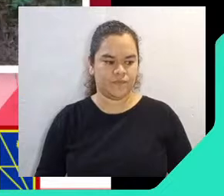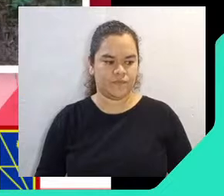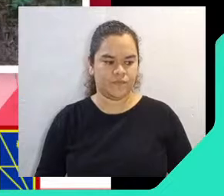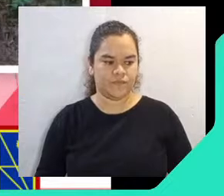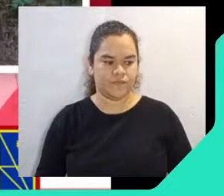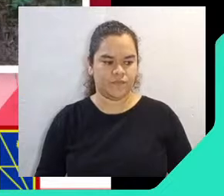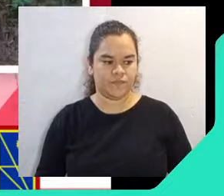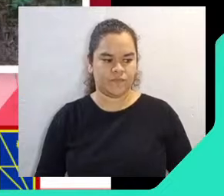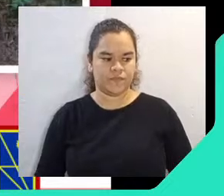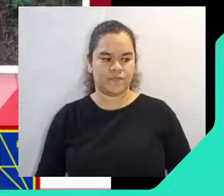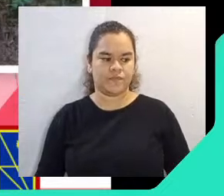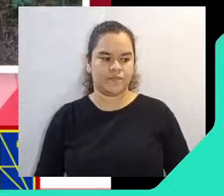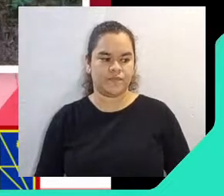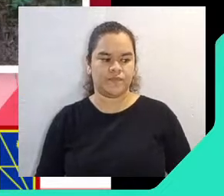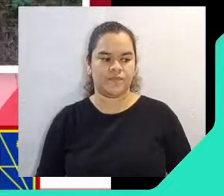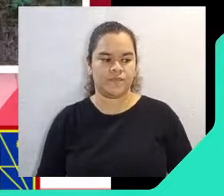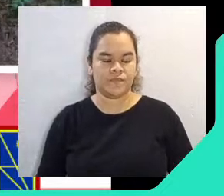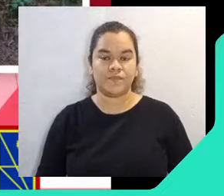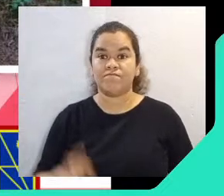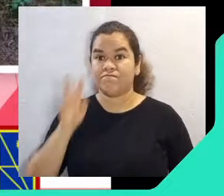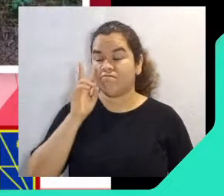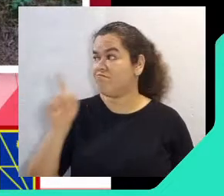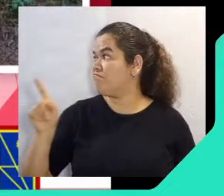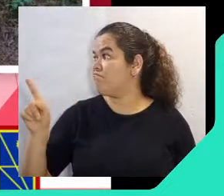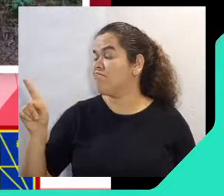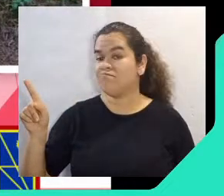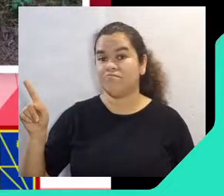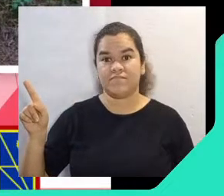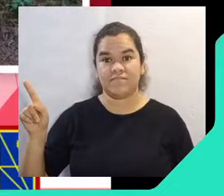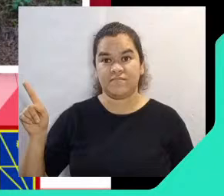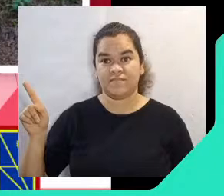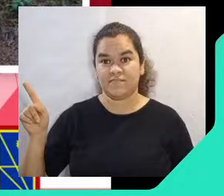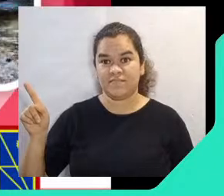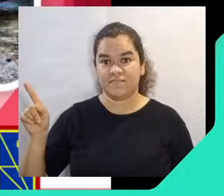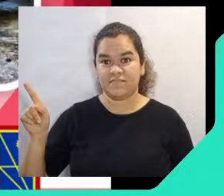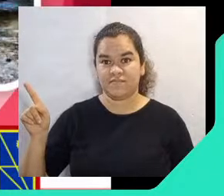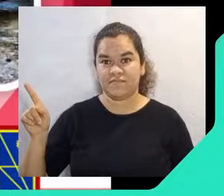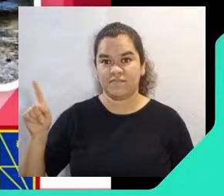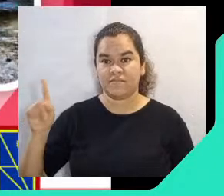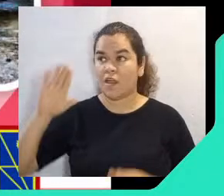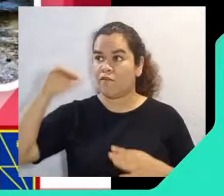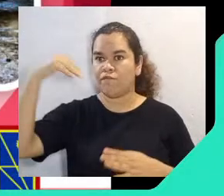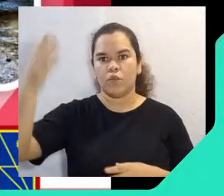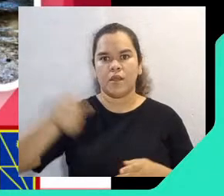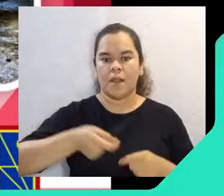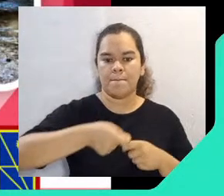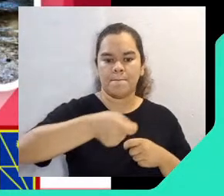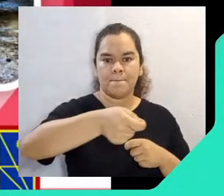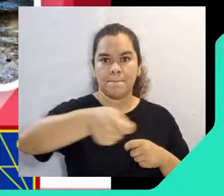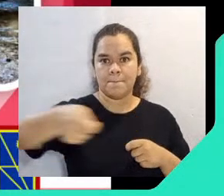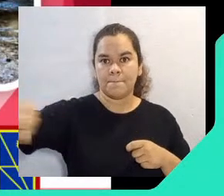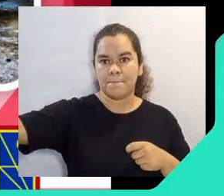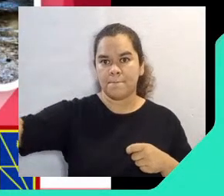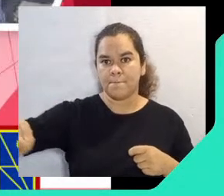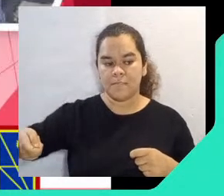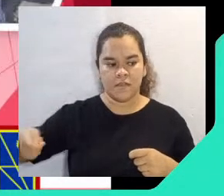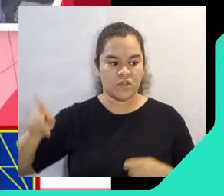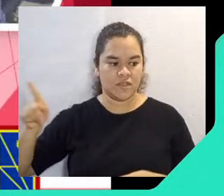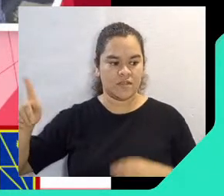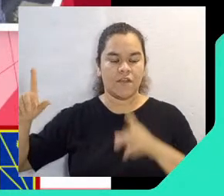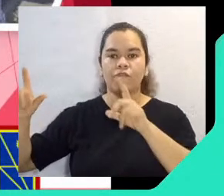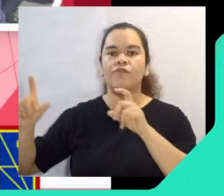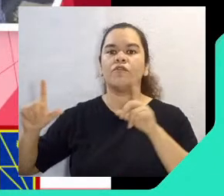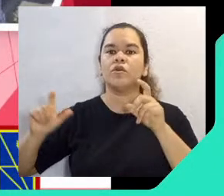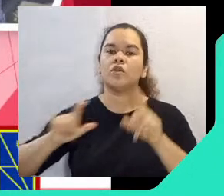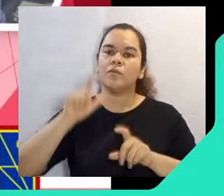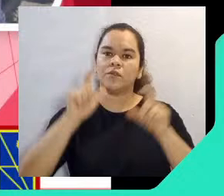hacemos las mediciones, lo que es las mediciones al aire libre. Estas son imágenes que nos dieron algunos colegas